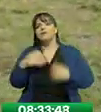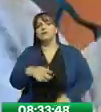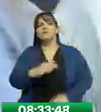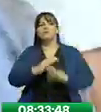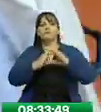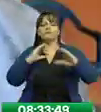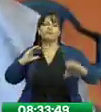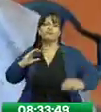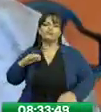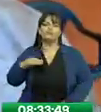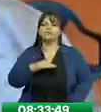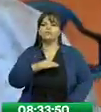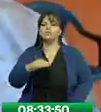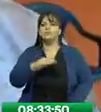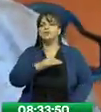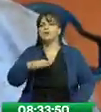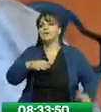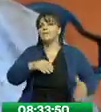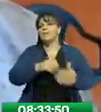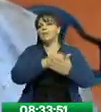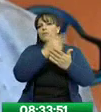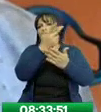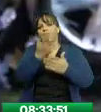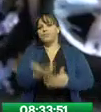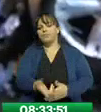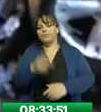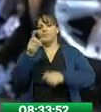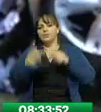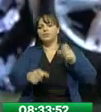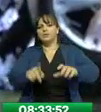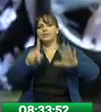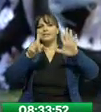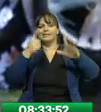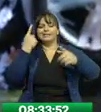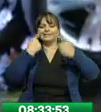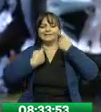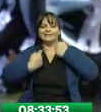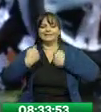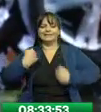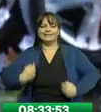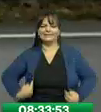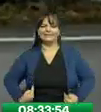Con felicidad, porque no ha habido ningún muerto más. Informó Gisela Moreira Lor.